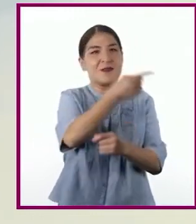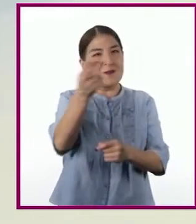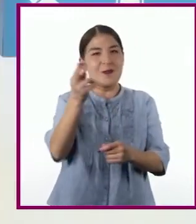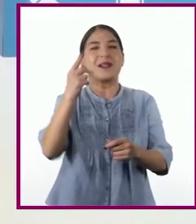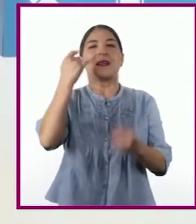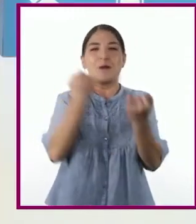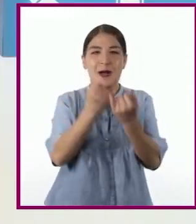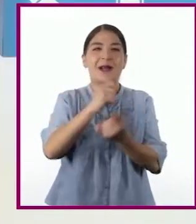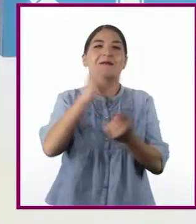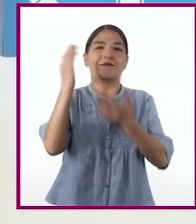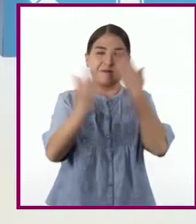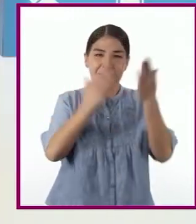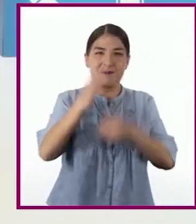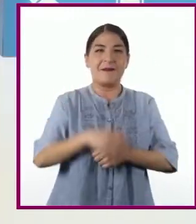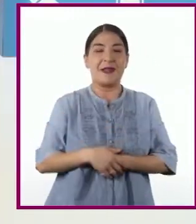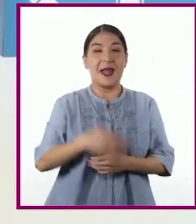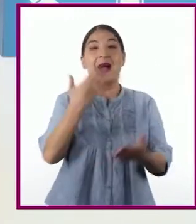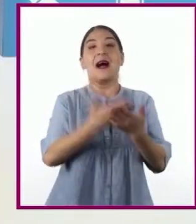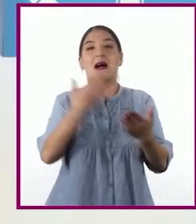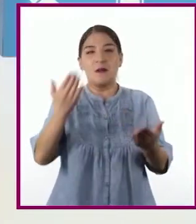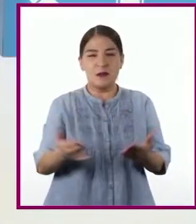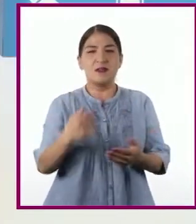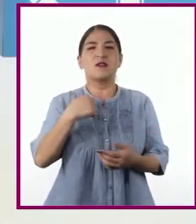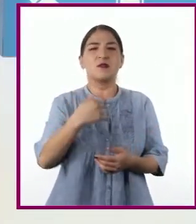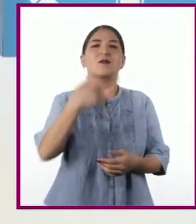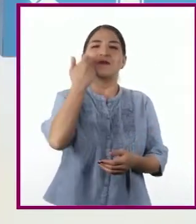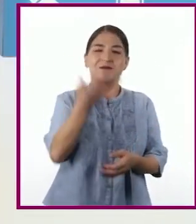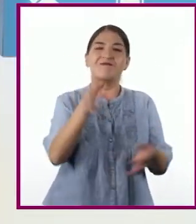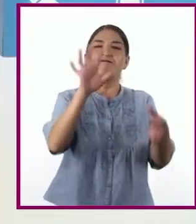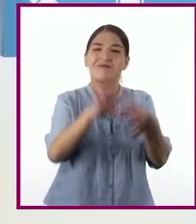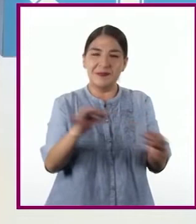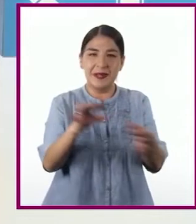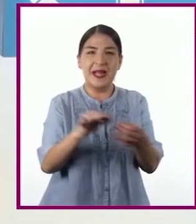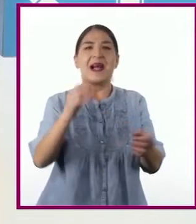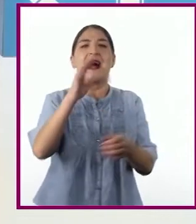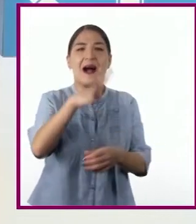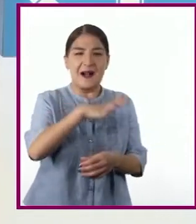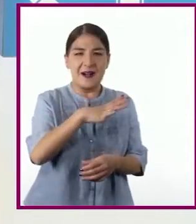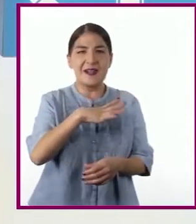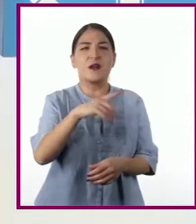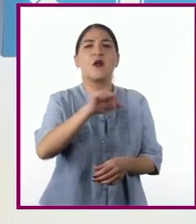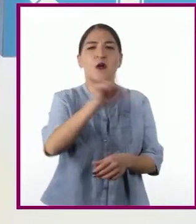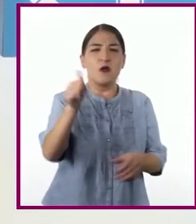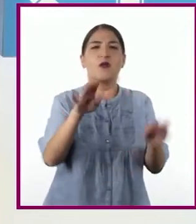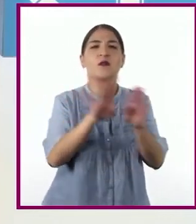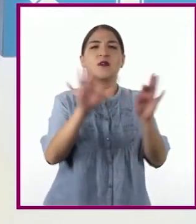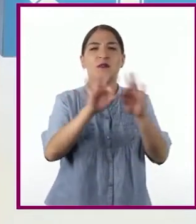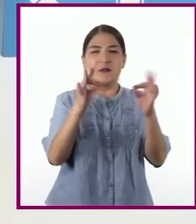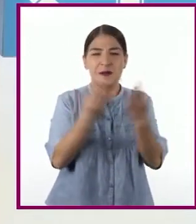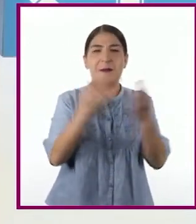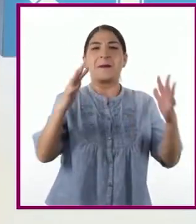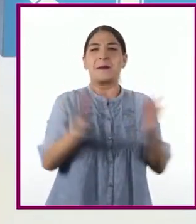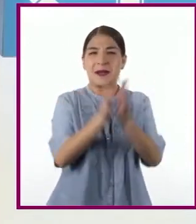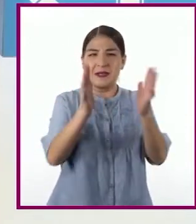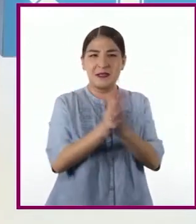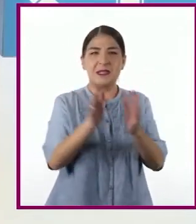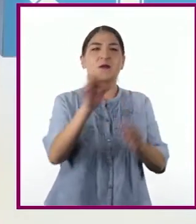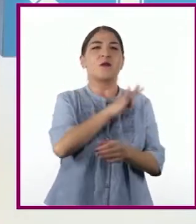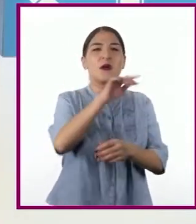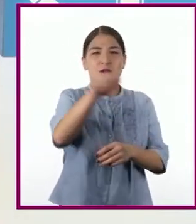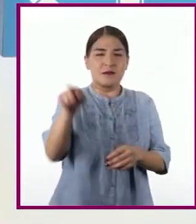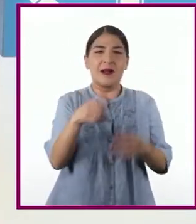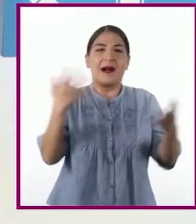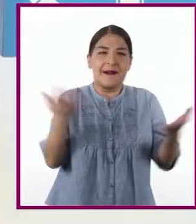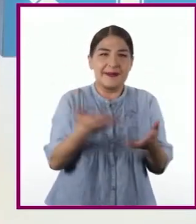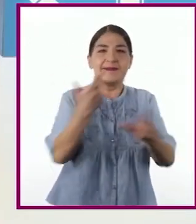estudiantes. Ahora bien, quiero destacar que existen otras formas de participación en las que pueden